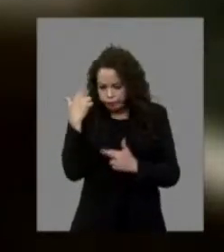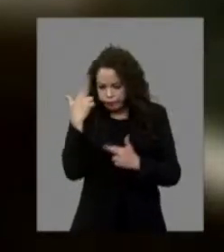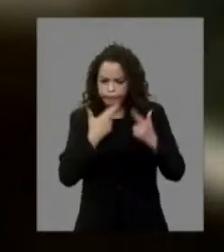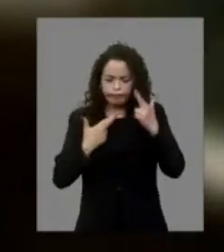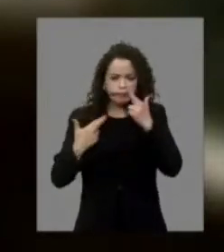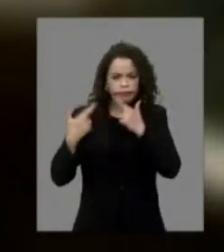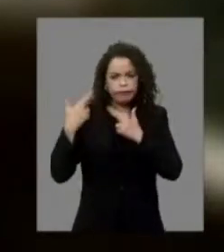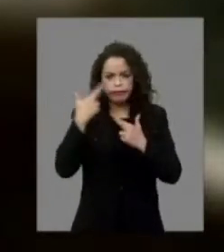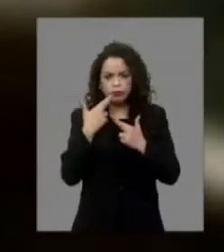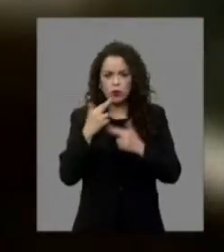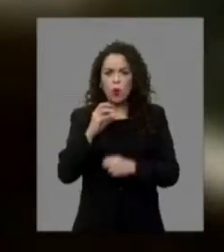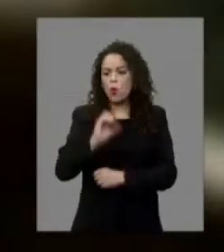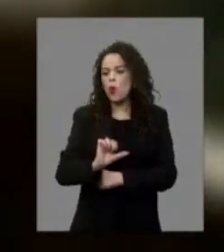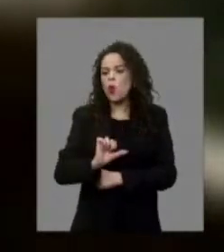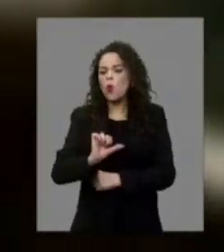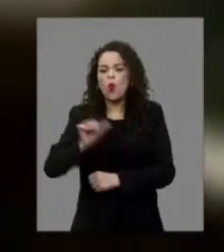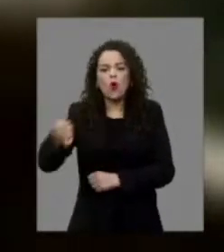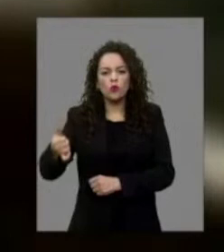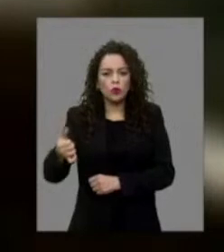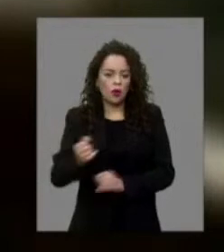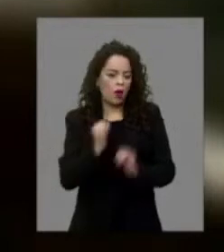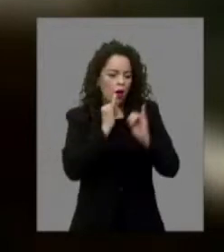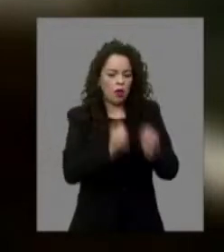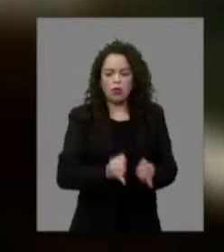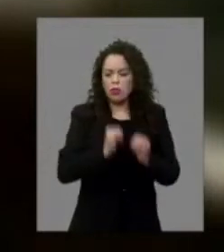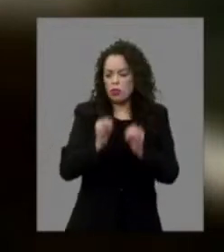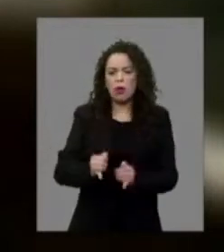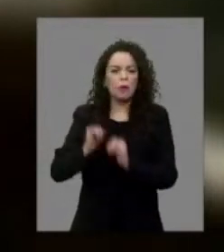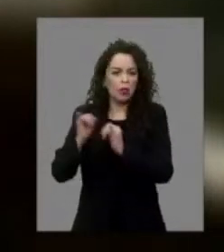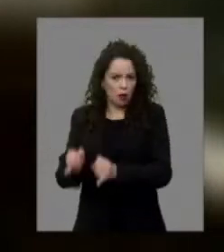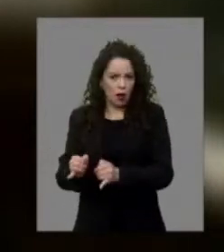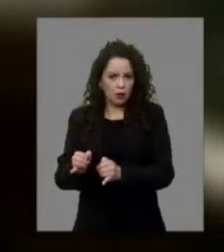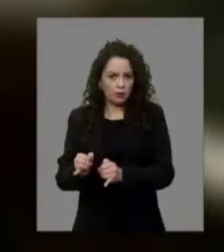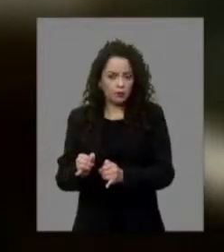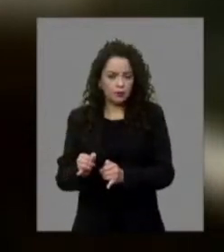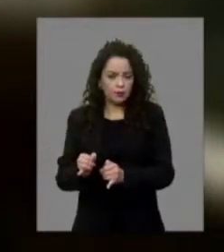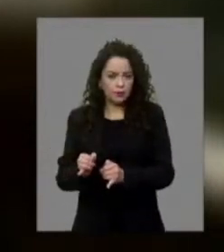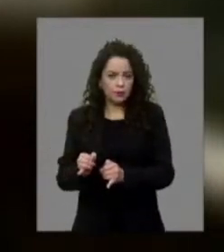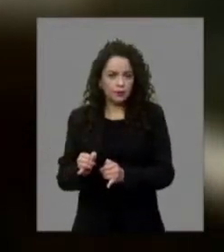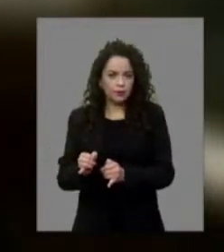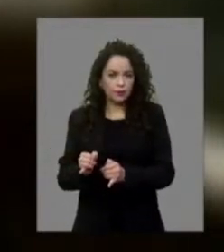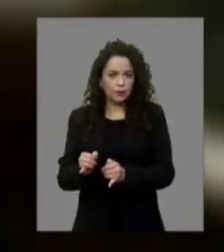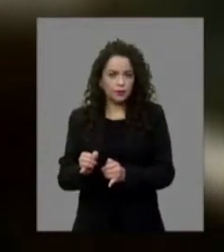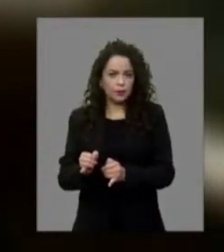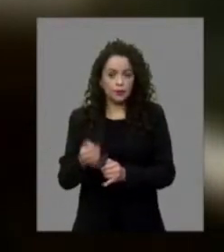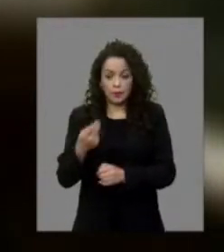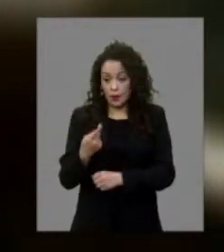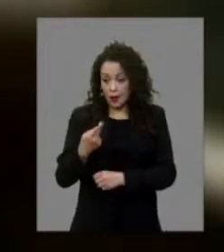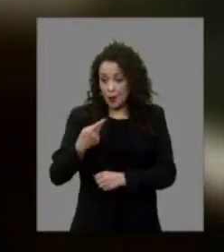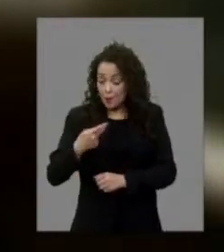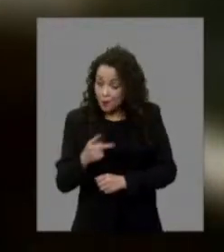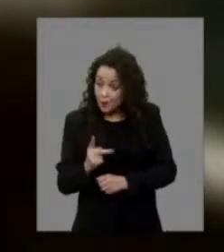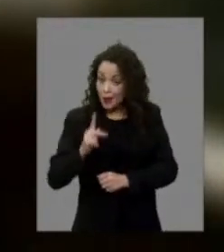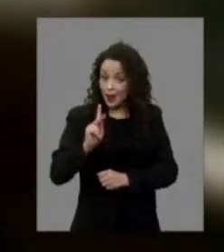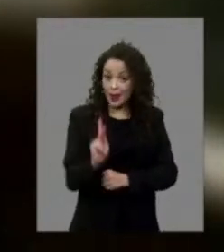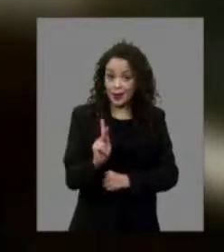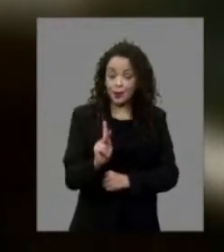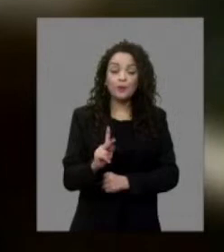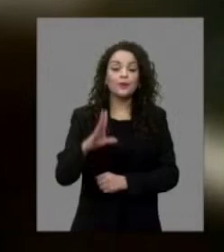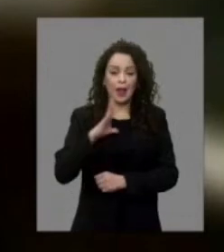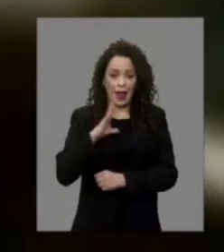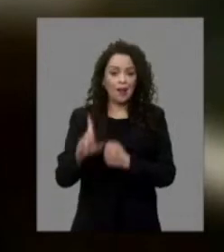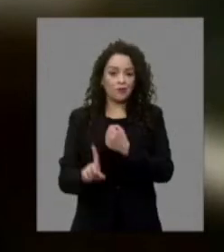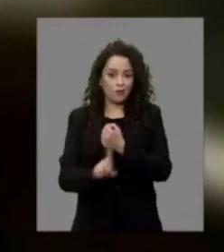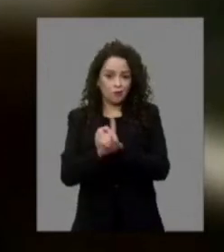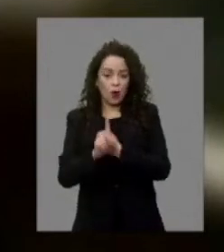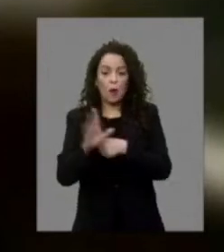actos particulares, actos individuales. Sin embargo, ahí también se generó el problema de que